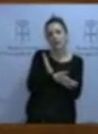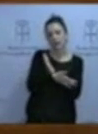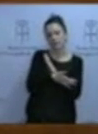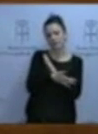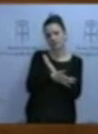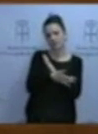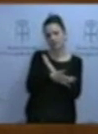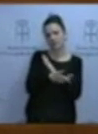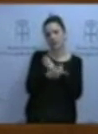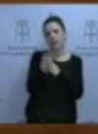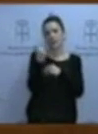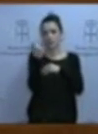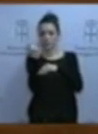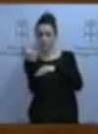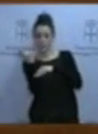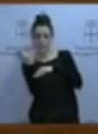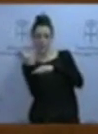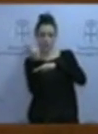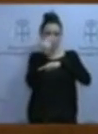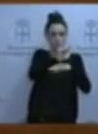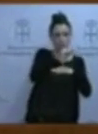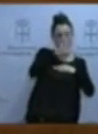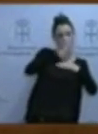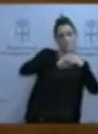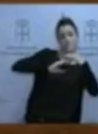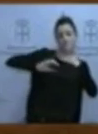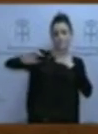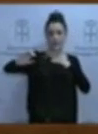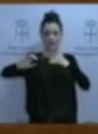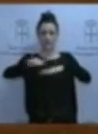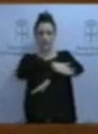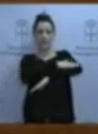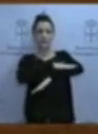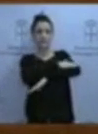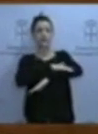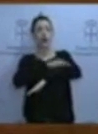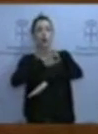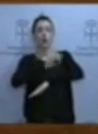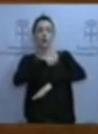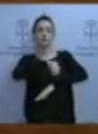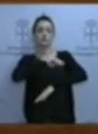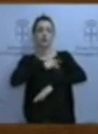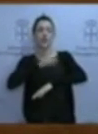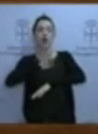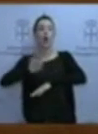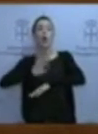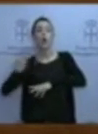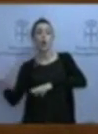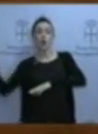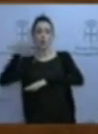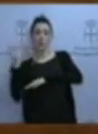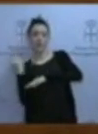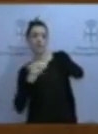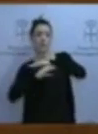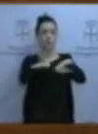la asignación de las beques que vienen del Estado o de Europa, que se queda para la gestión el